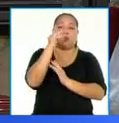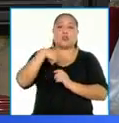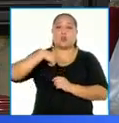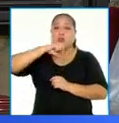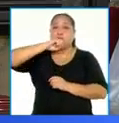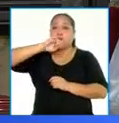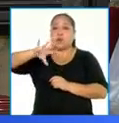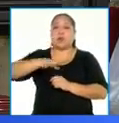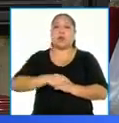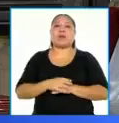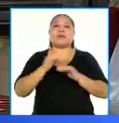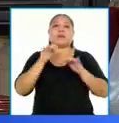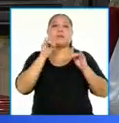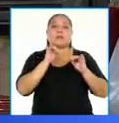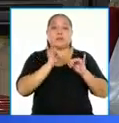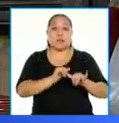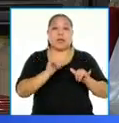adelanté,